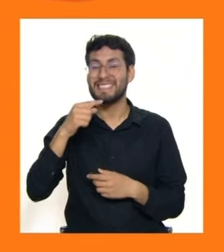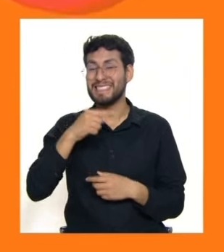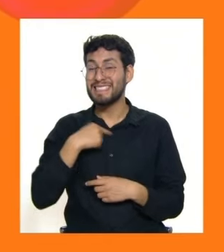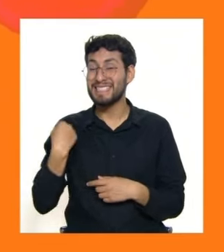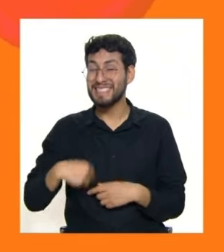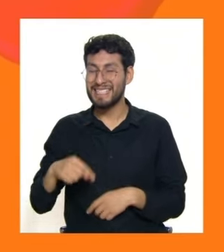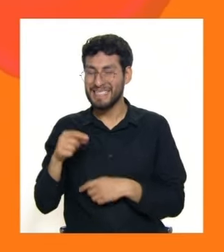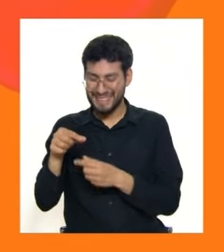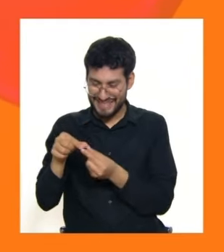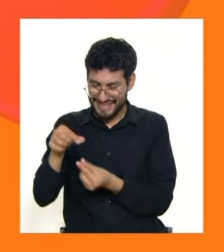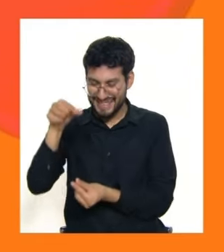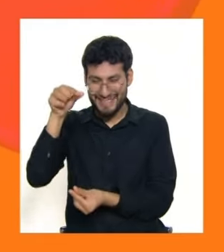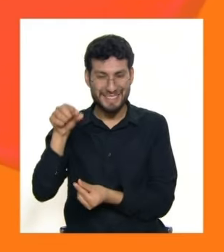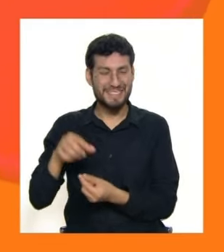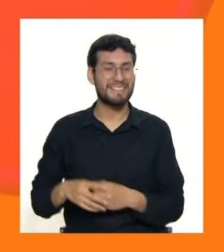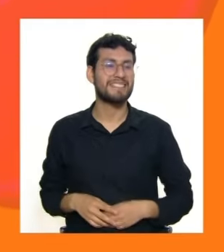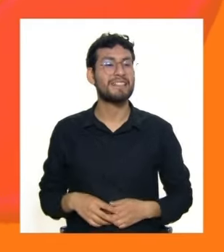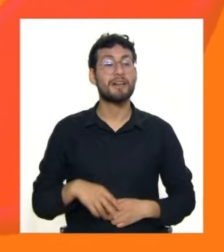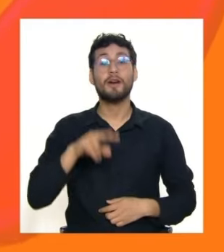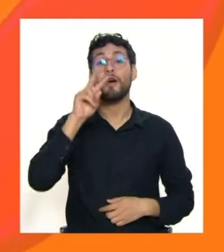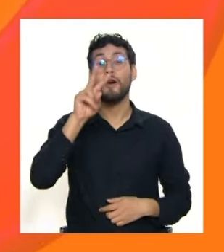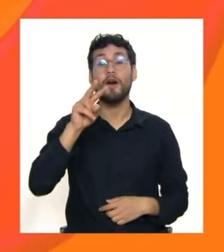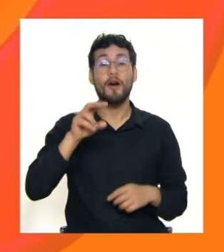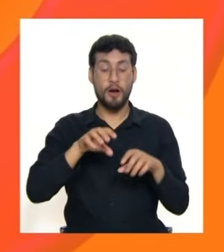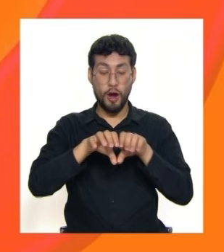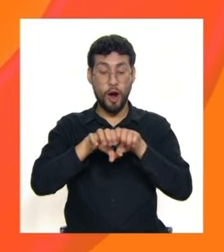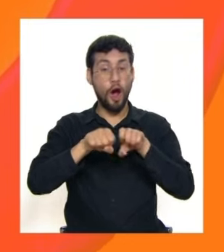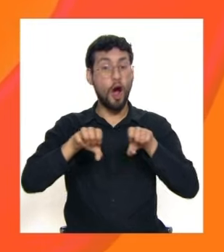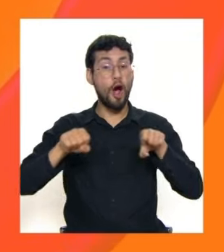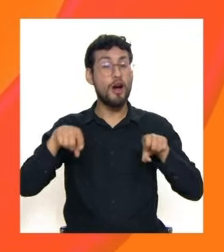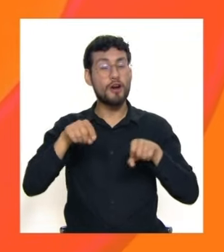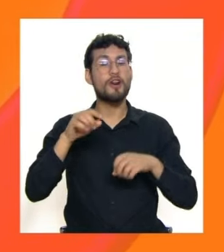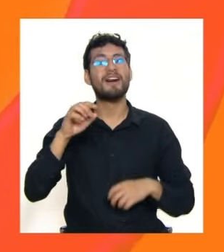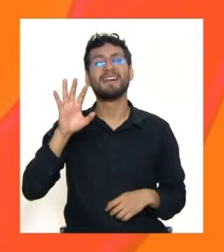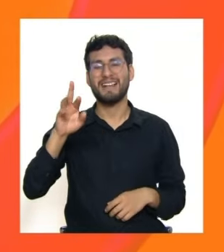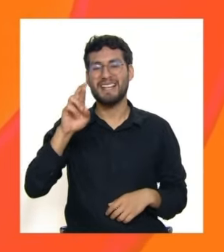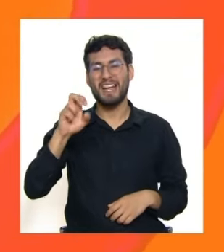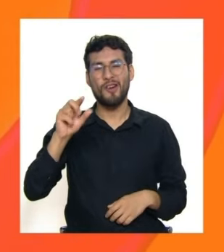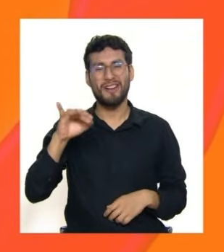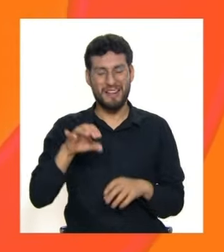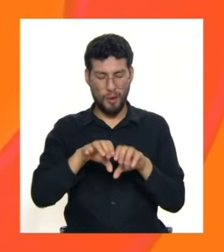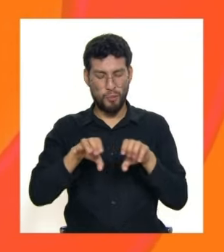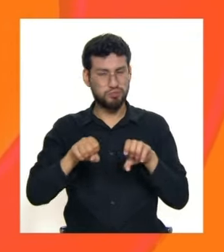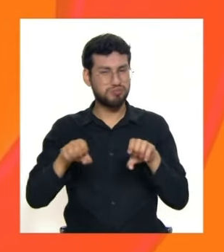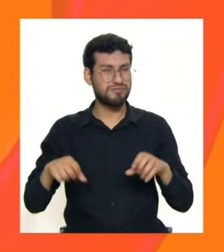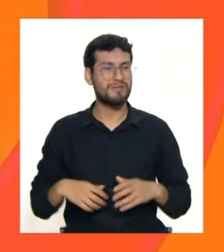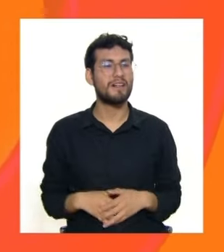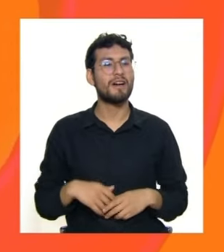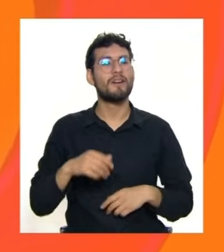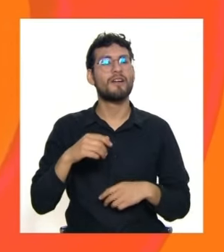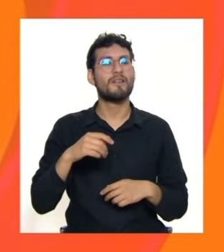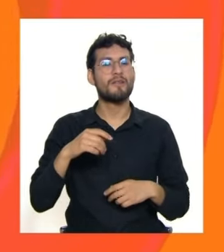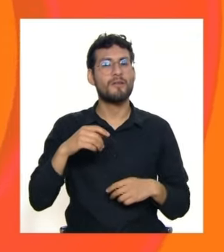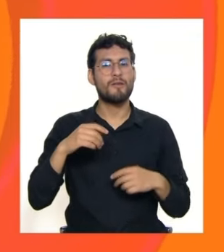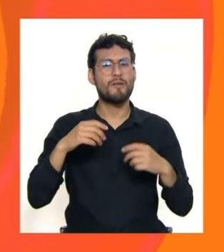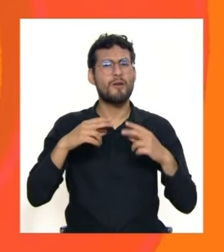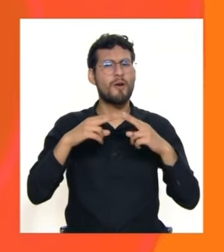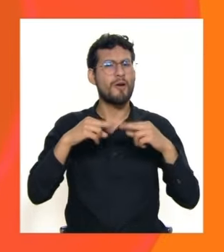de cebolla china. Dos chorizos regionales. Dos chorizos regionales. Los ahumaditos, 200 gramos de cecina. 200 gramos de